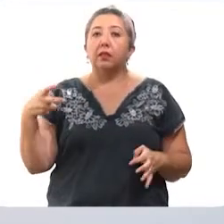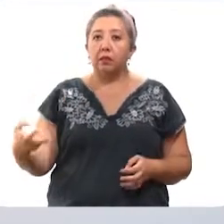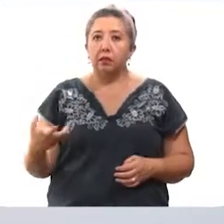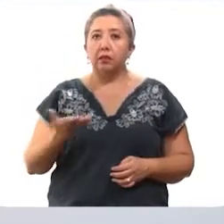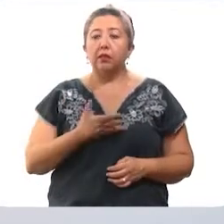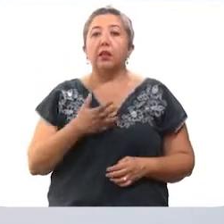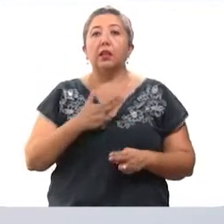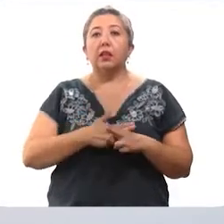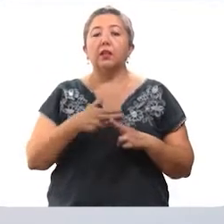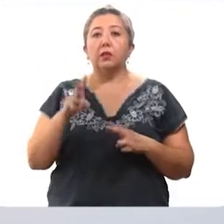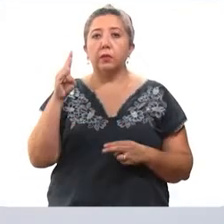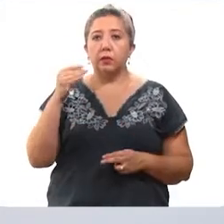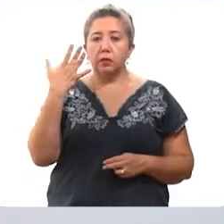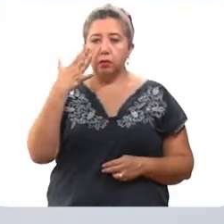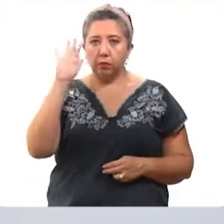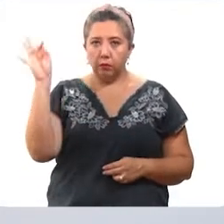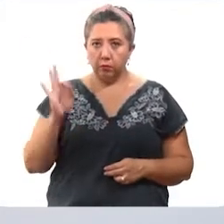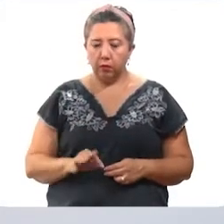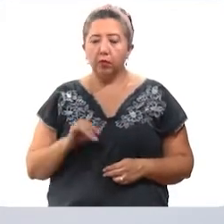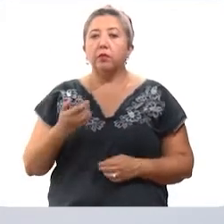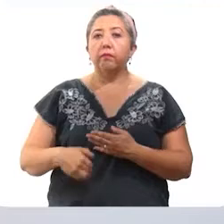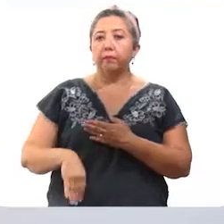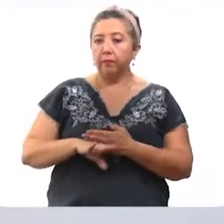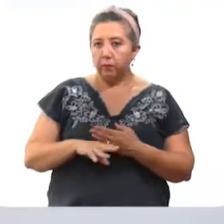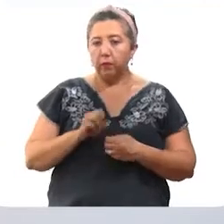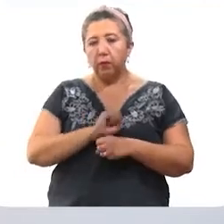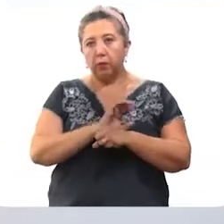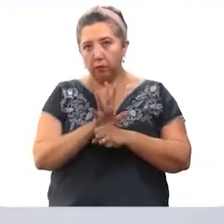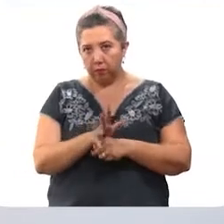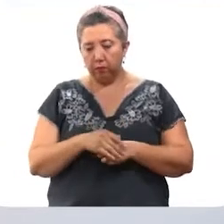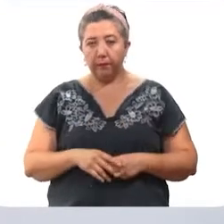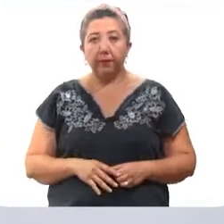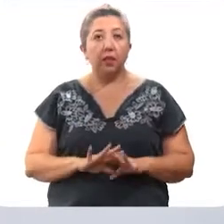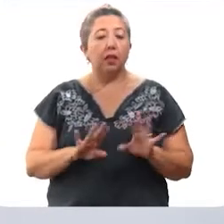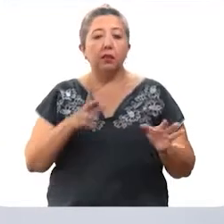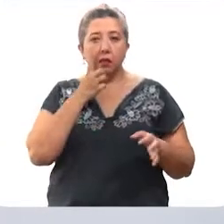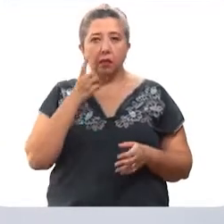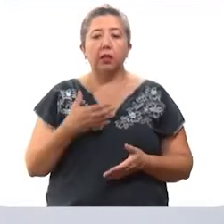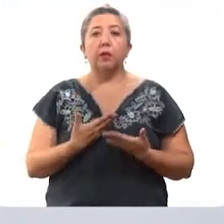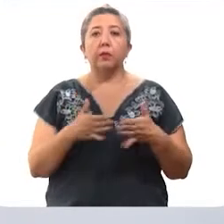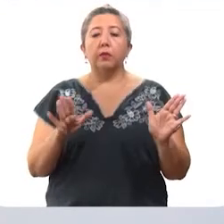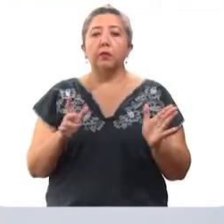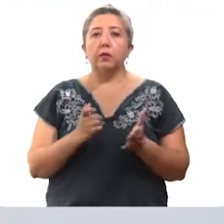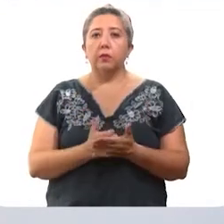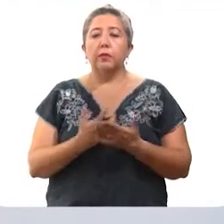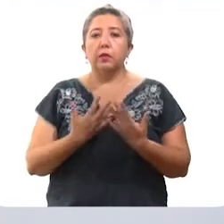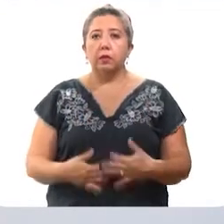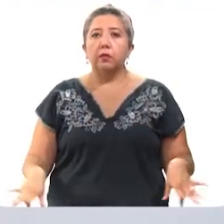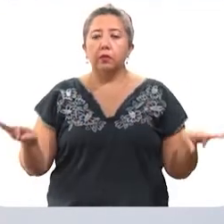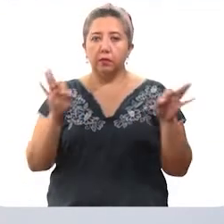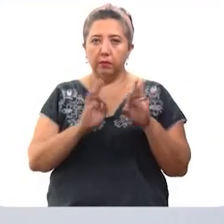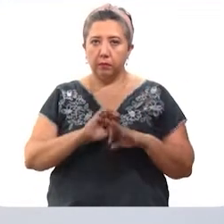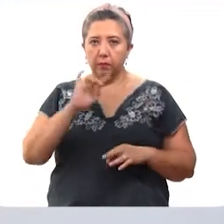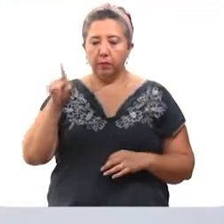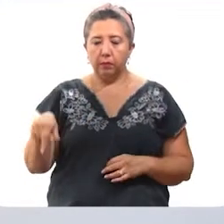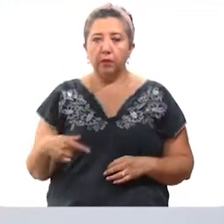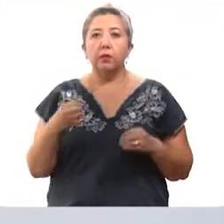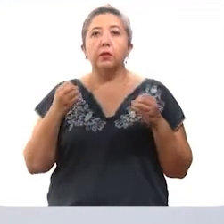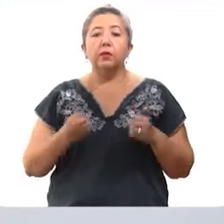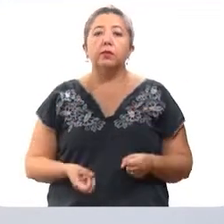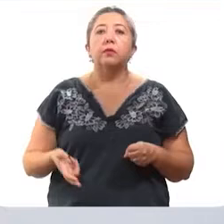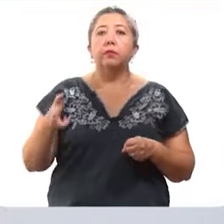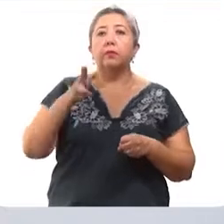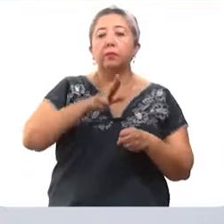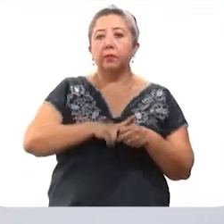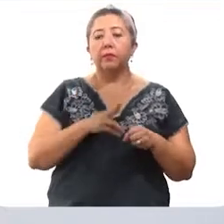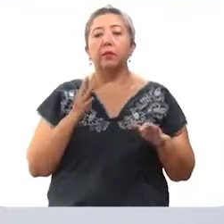estos tienen una cobertura hasta del 95% contra Ómicron. Como se ha señalado, en la reapertura económica, los datos más